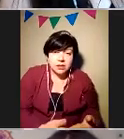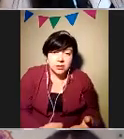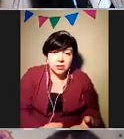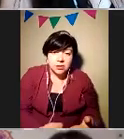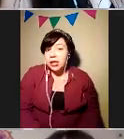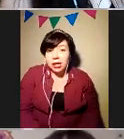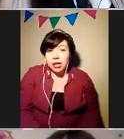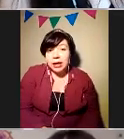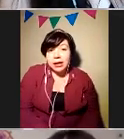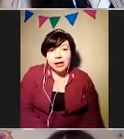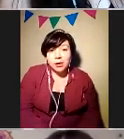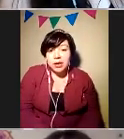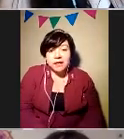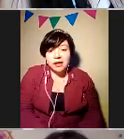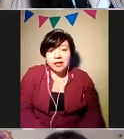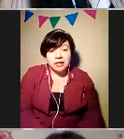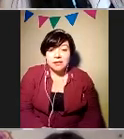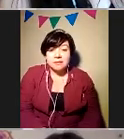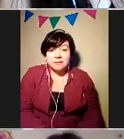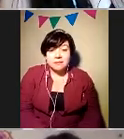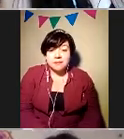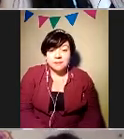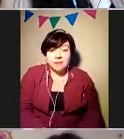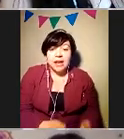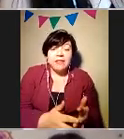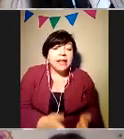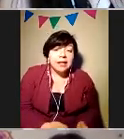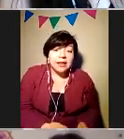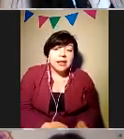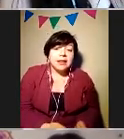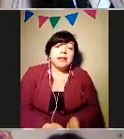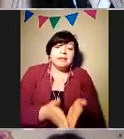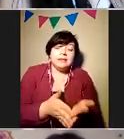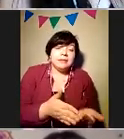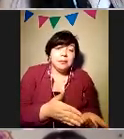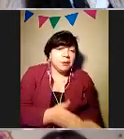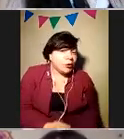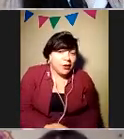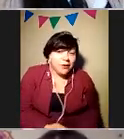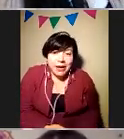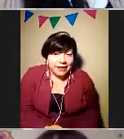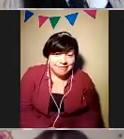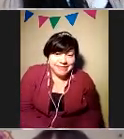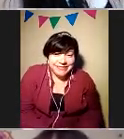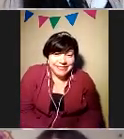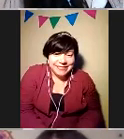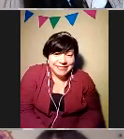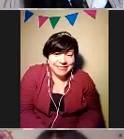la industria del fast fashion para no tener una larga durabilidad. Yeah. Es barata, pero no es buena.